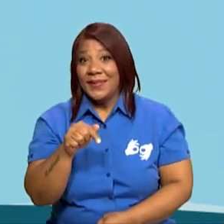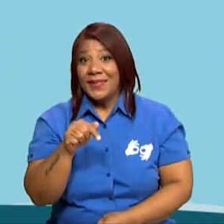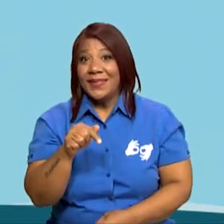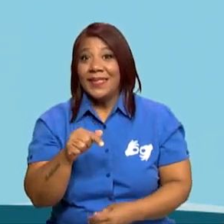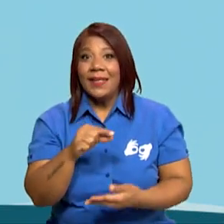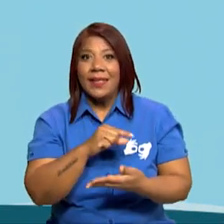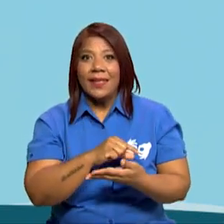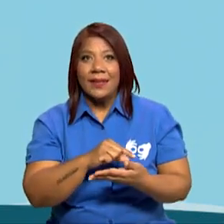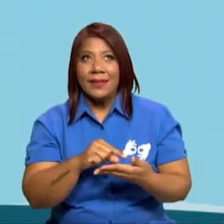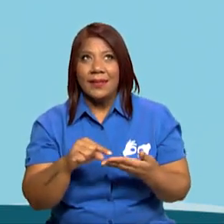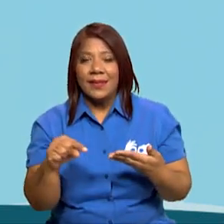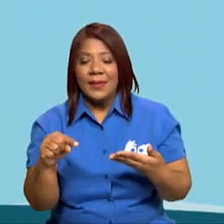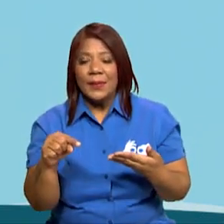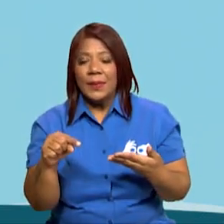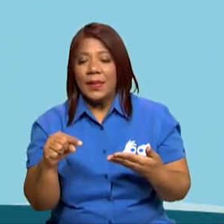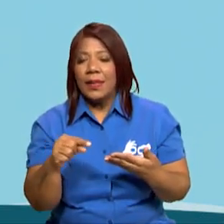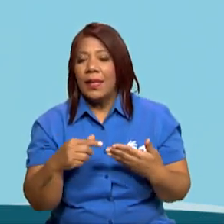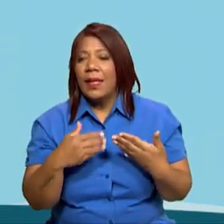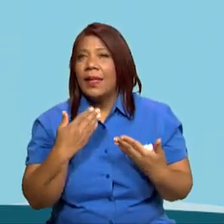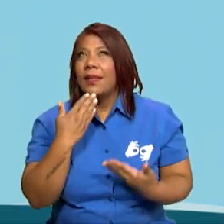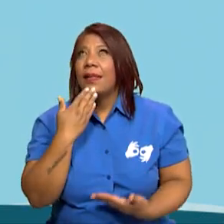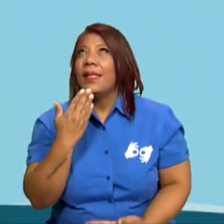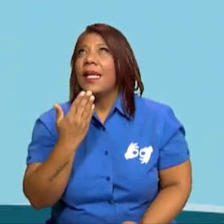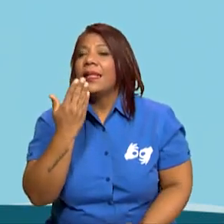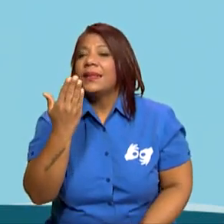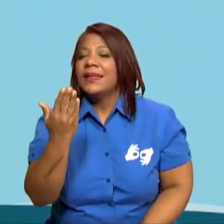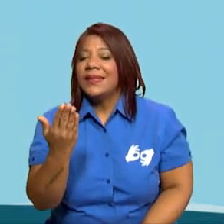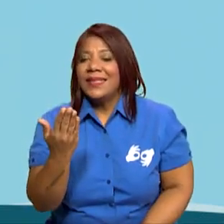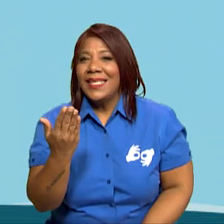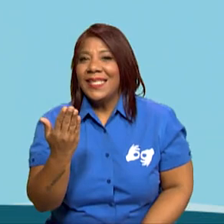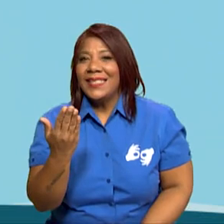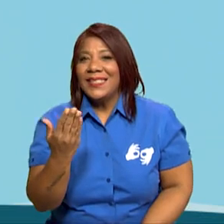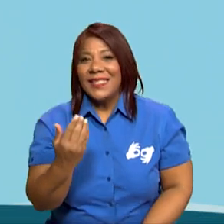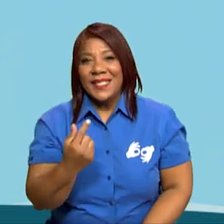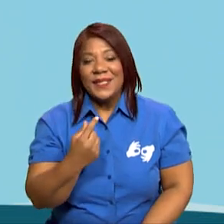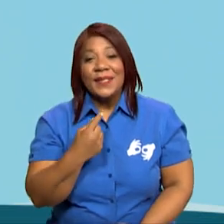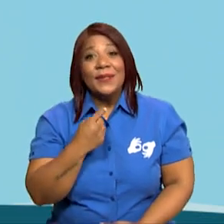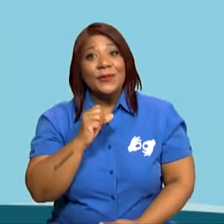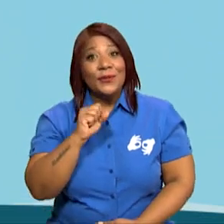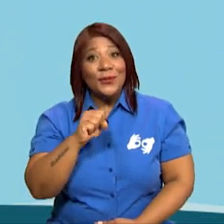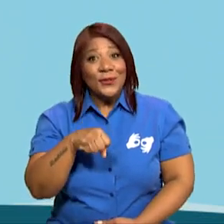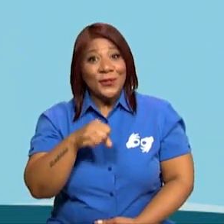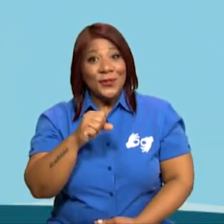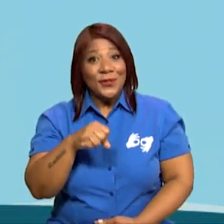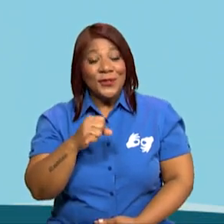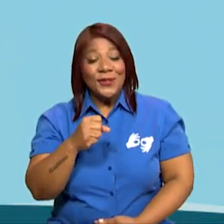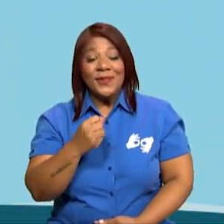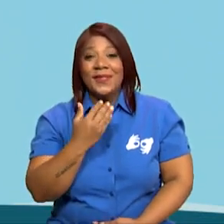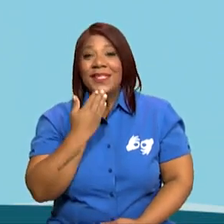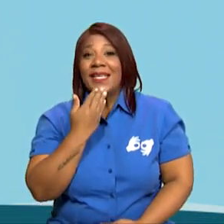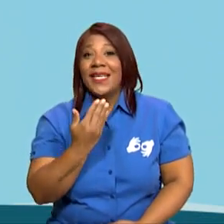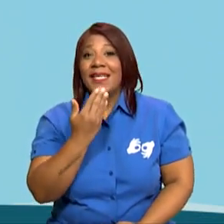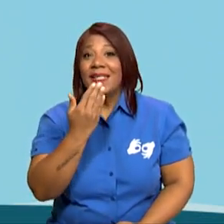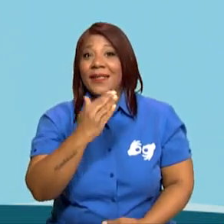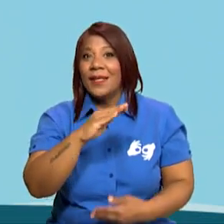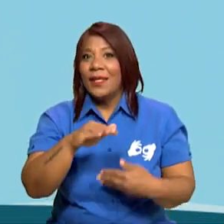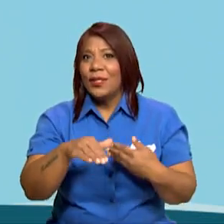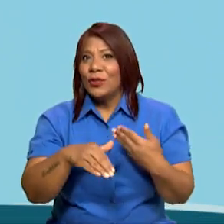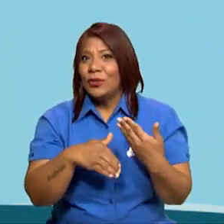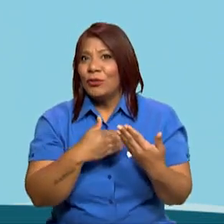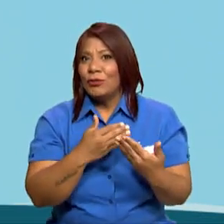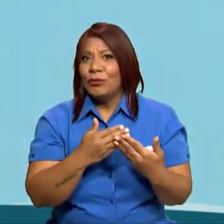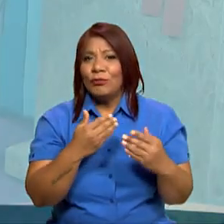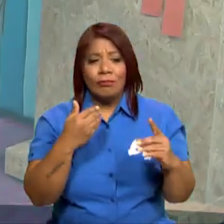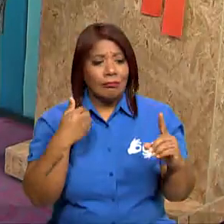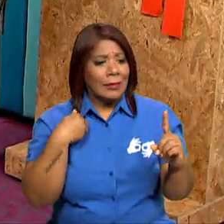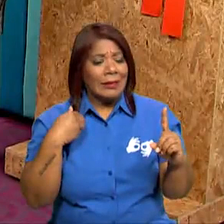semana sobre la gratitud, vamos a estar agradeciendo por aquellas cosas que tenemos a nuestro alrededor y